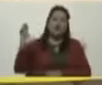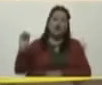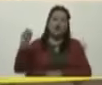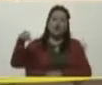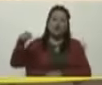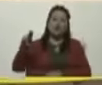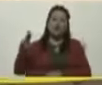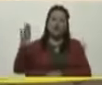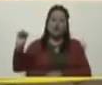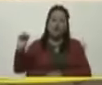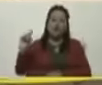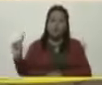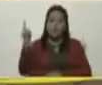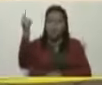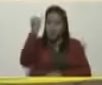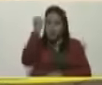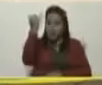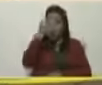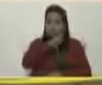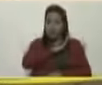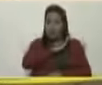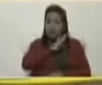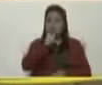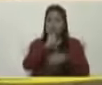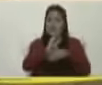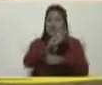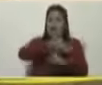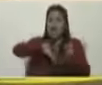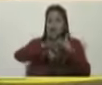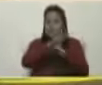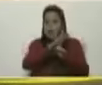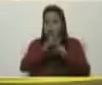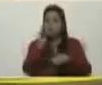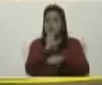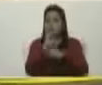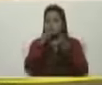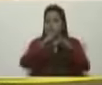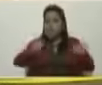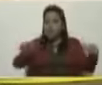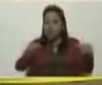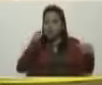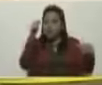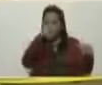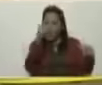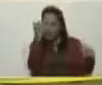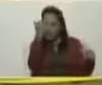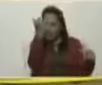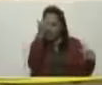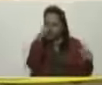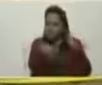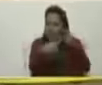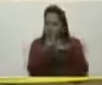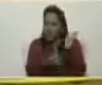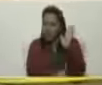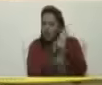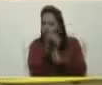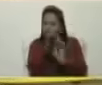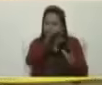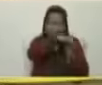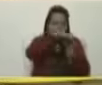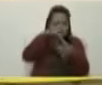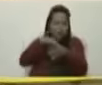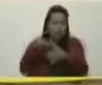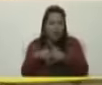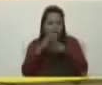original, orgánico, ecológico, preservador de la tierra. Y a partir de ese concepto desarrollar toda la agricultura